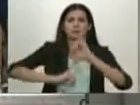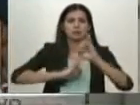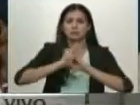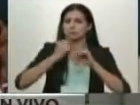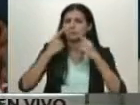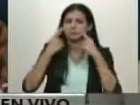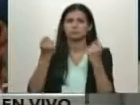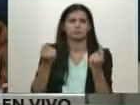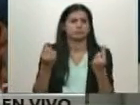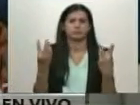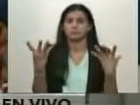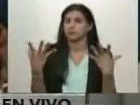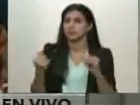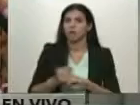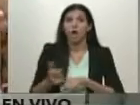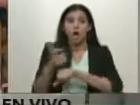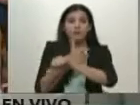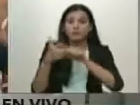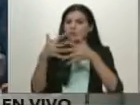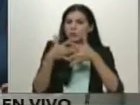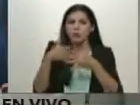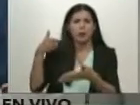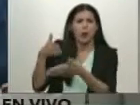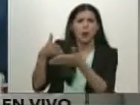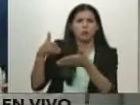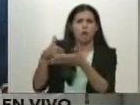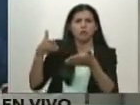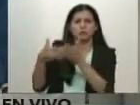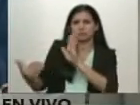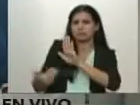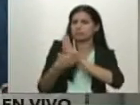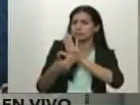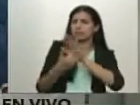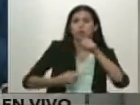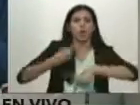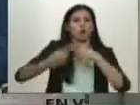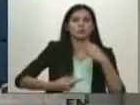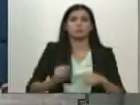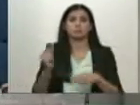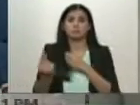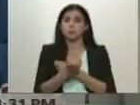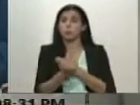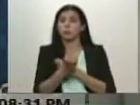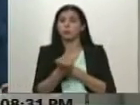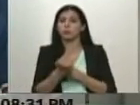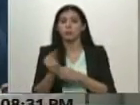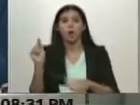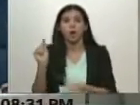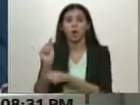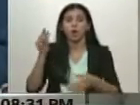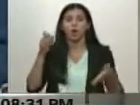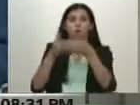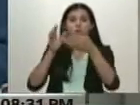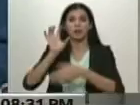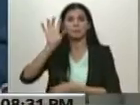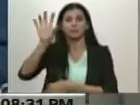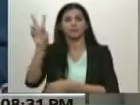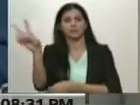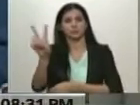internacionales, la conspiración del gobierno imperial de Estados Unidos que la ratifica todos los días contra nosotros, contra nuestra